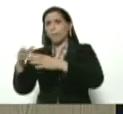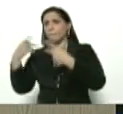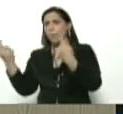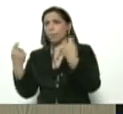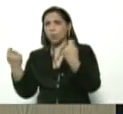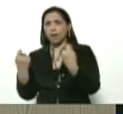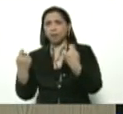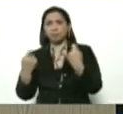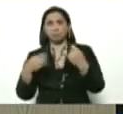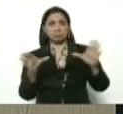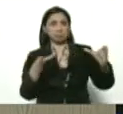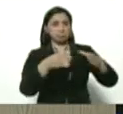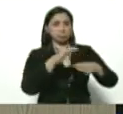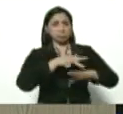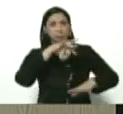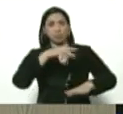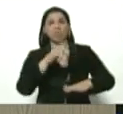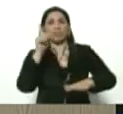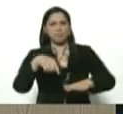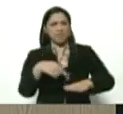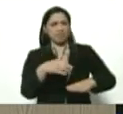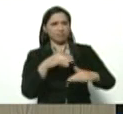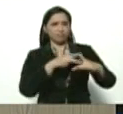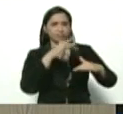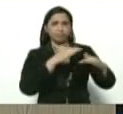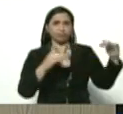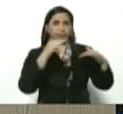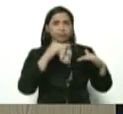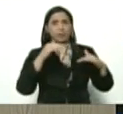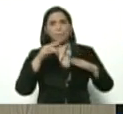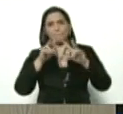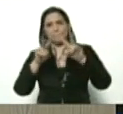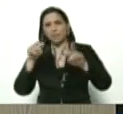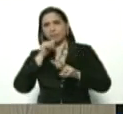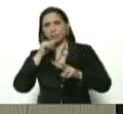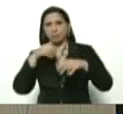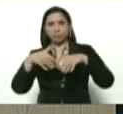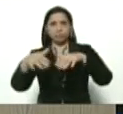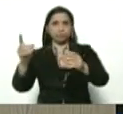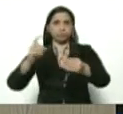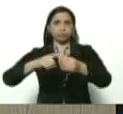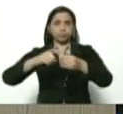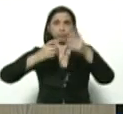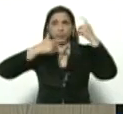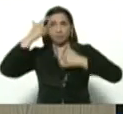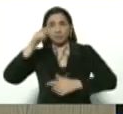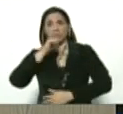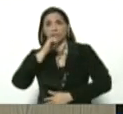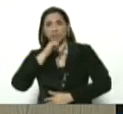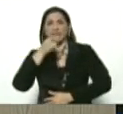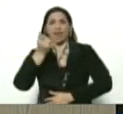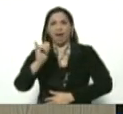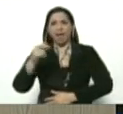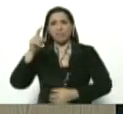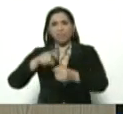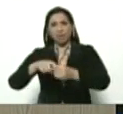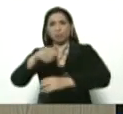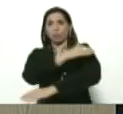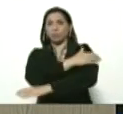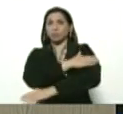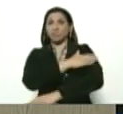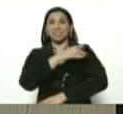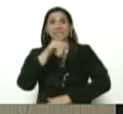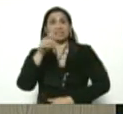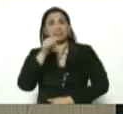clase media de quienes donde esto hace alta la paz de quienes militan en el chavismo de quienes militan en la oposición y de quienes no